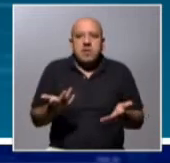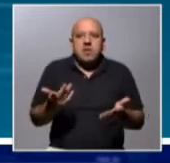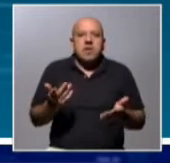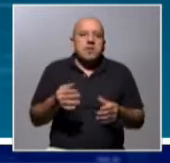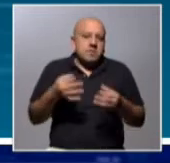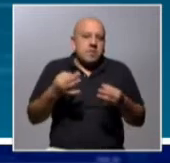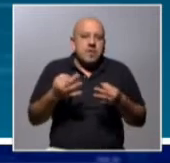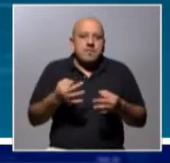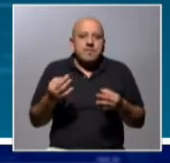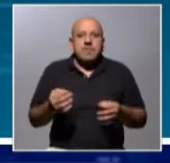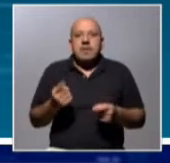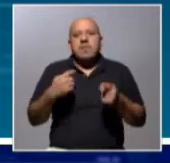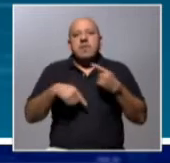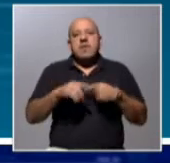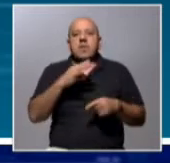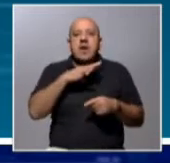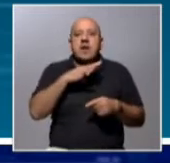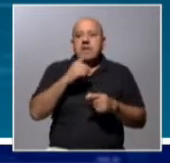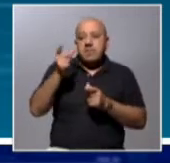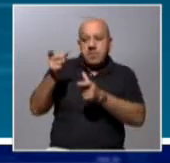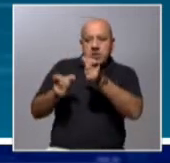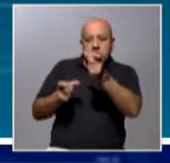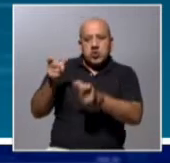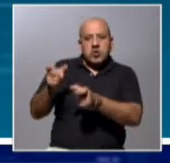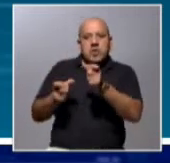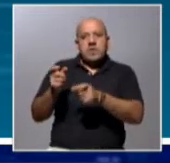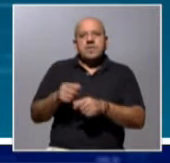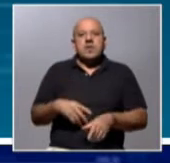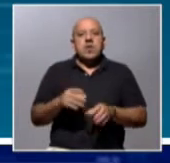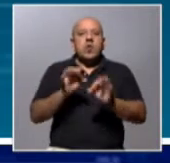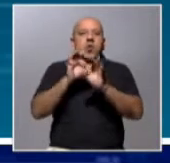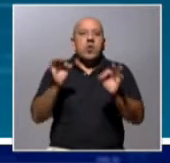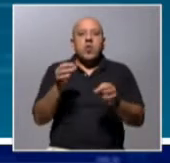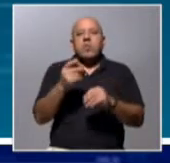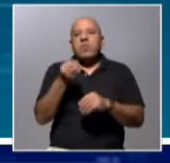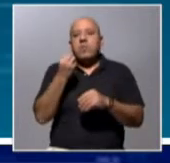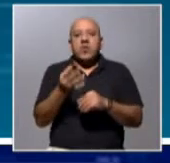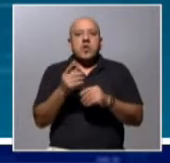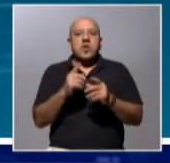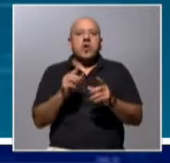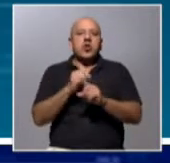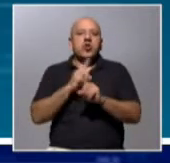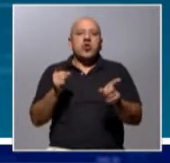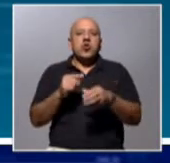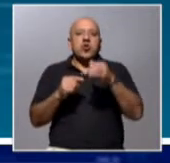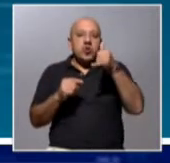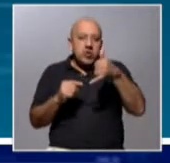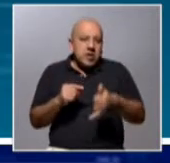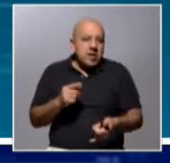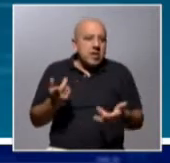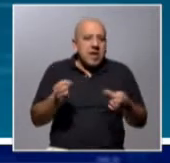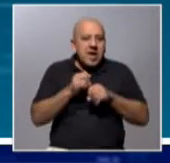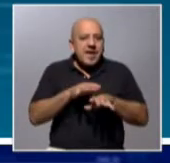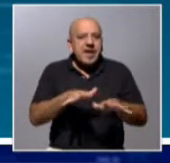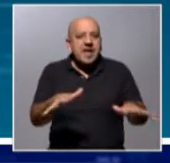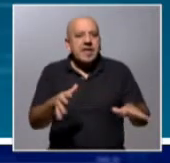ya vienen desde una situación más vulnerable. Esto es, o porque no cuentan con redes sociales, familiares para apoyarlos,